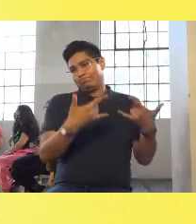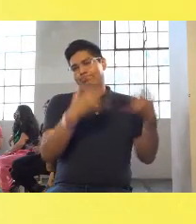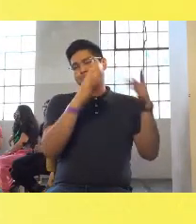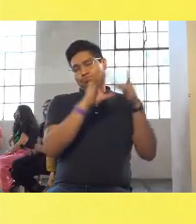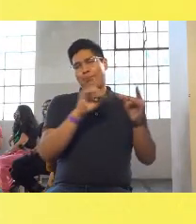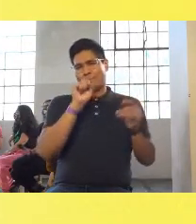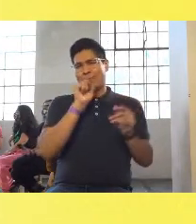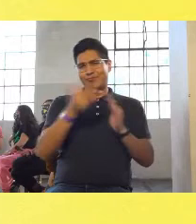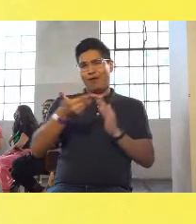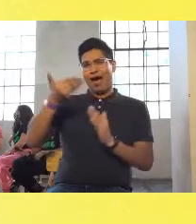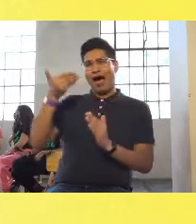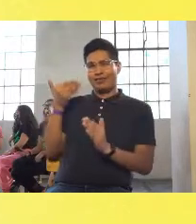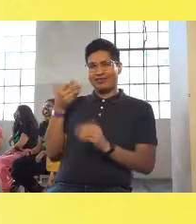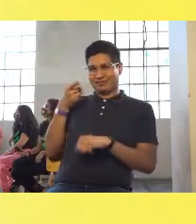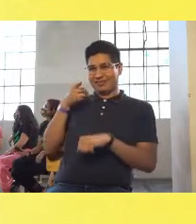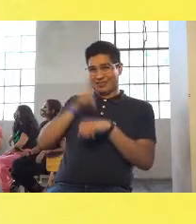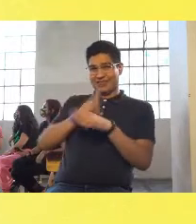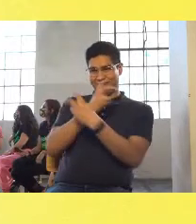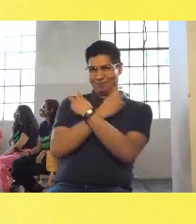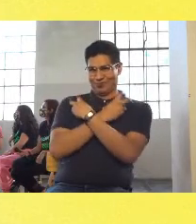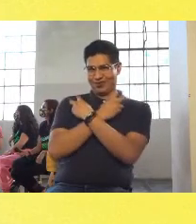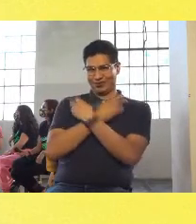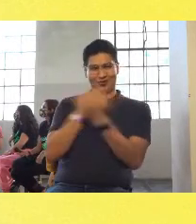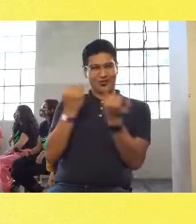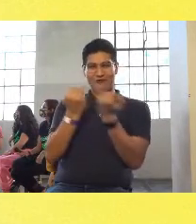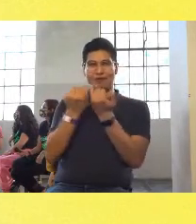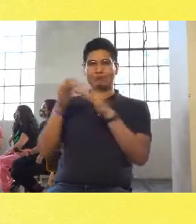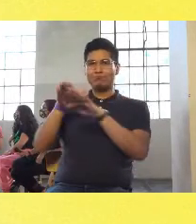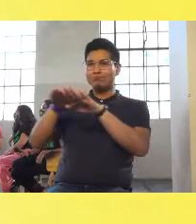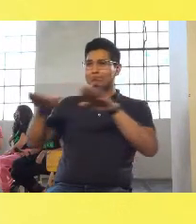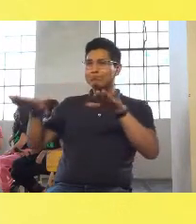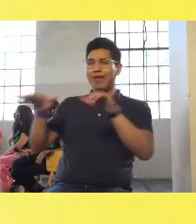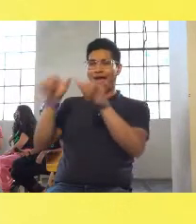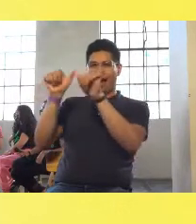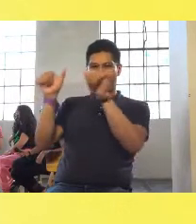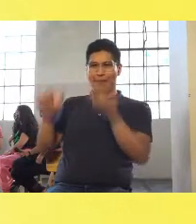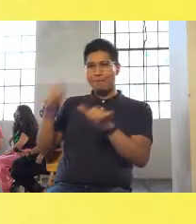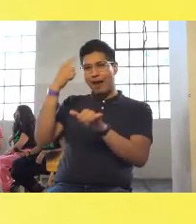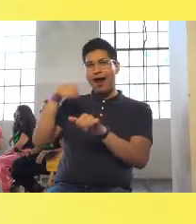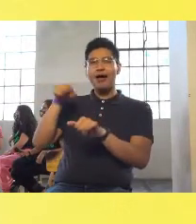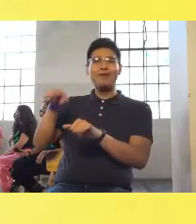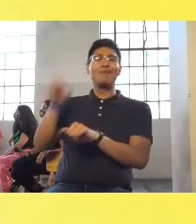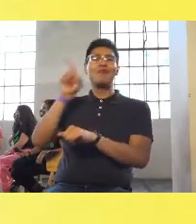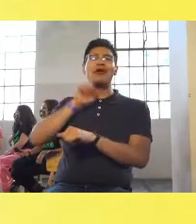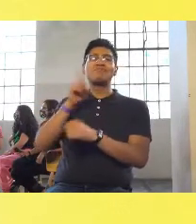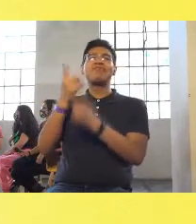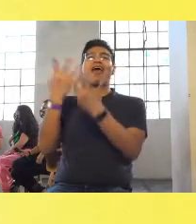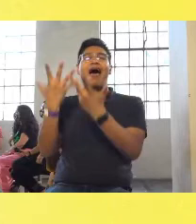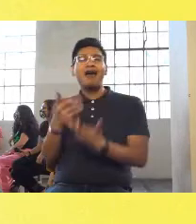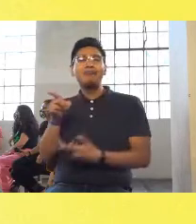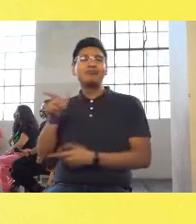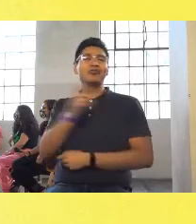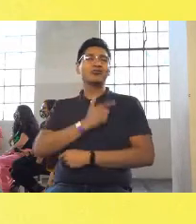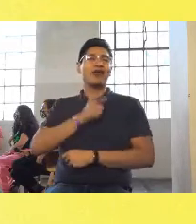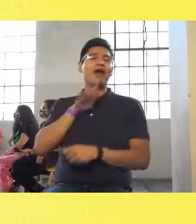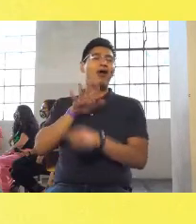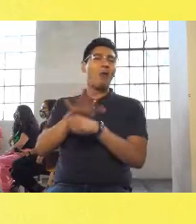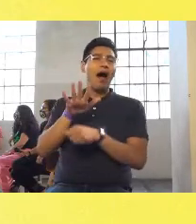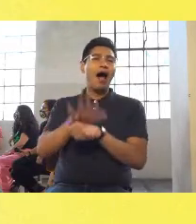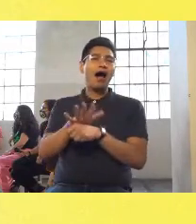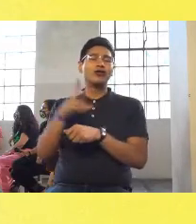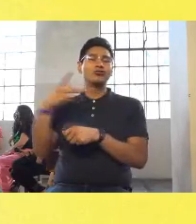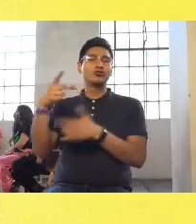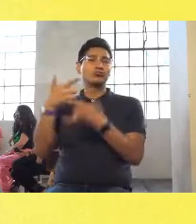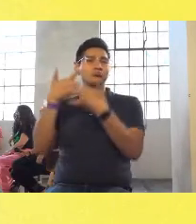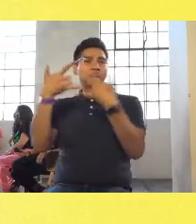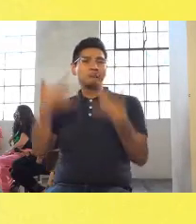una ofrenda donde quisimos como celebrar eso, ¿no? Como quiénes eran, qué les gustaba, qué hacían, ¿no? Como qué huellas dejaron,